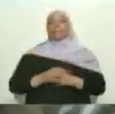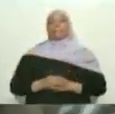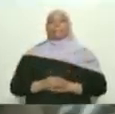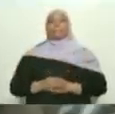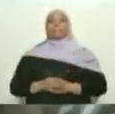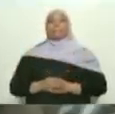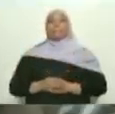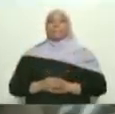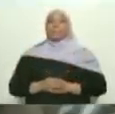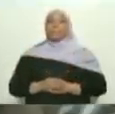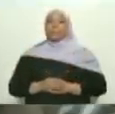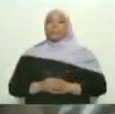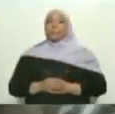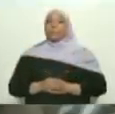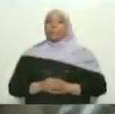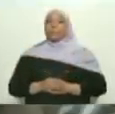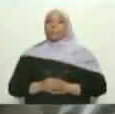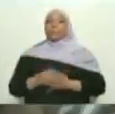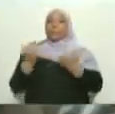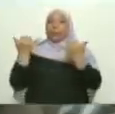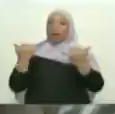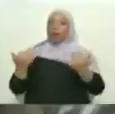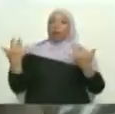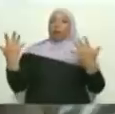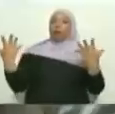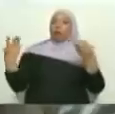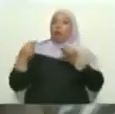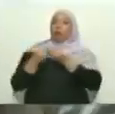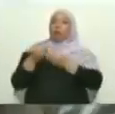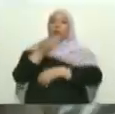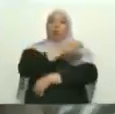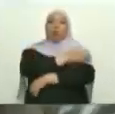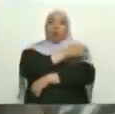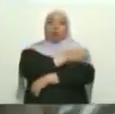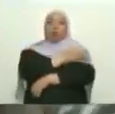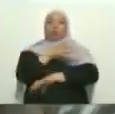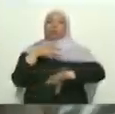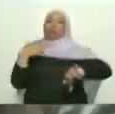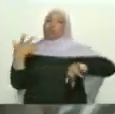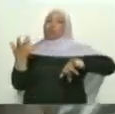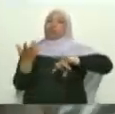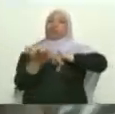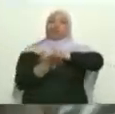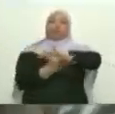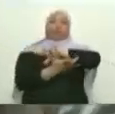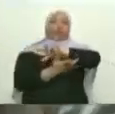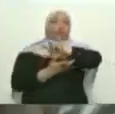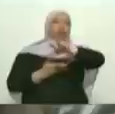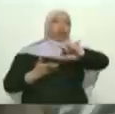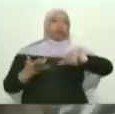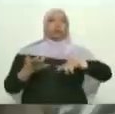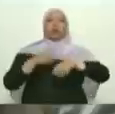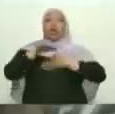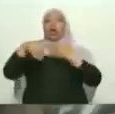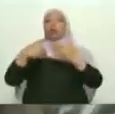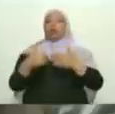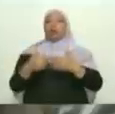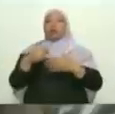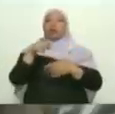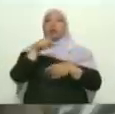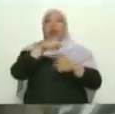ya enlazado con este sector extremista que arrojó y arropó a todos los